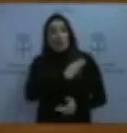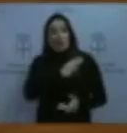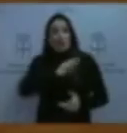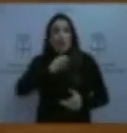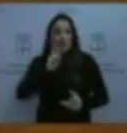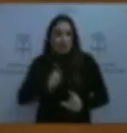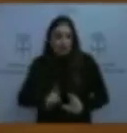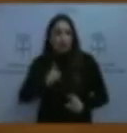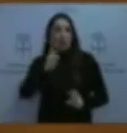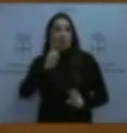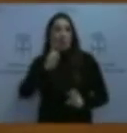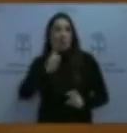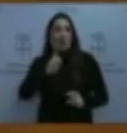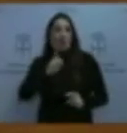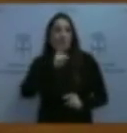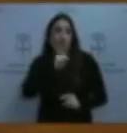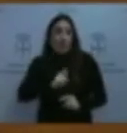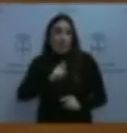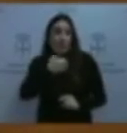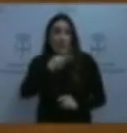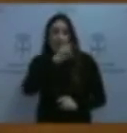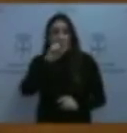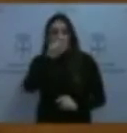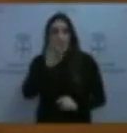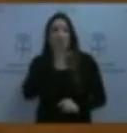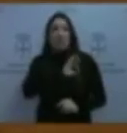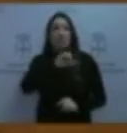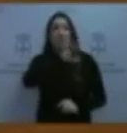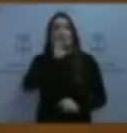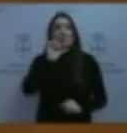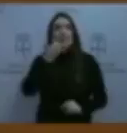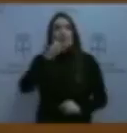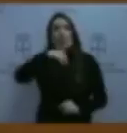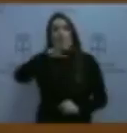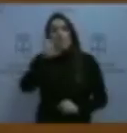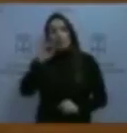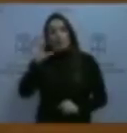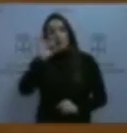del Patronato de la Fundación Barredo, el señor José Benito Solar. Yo